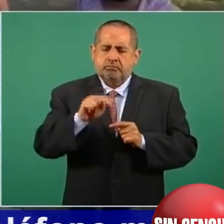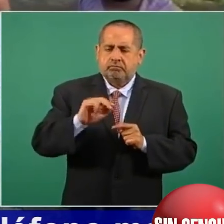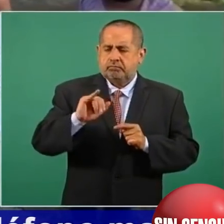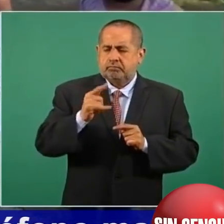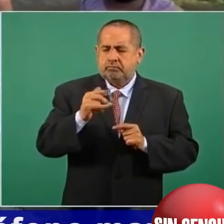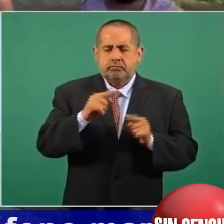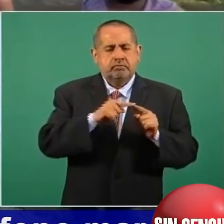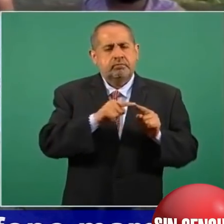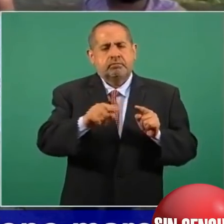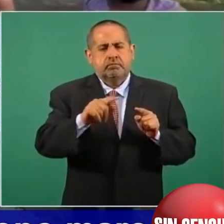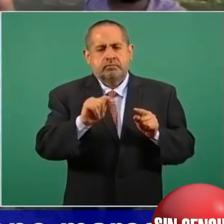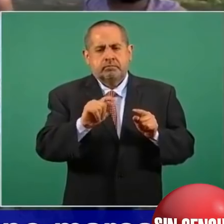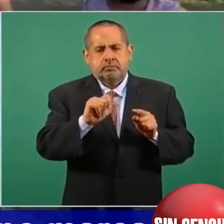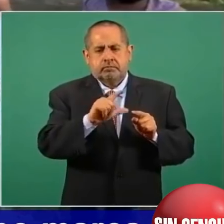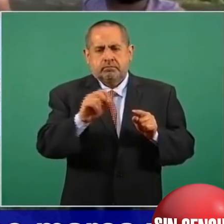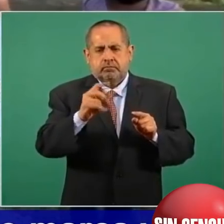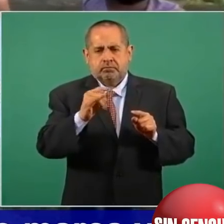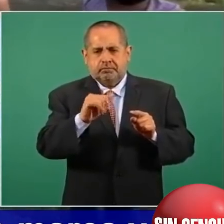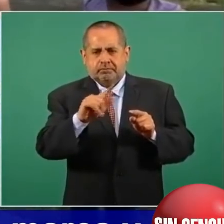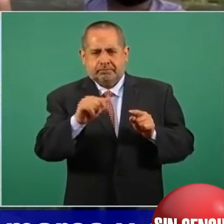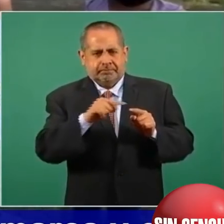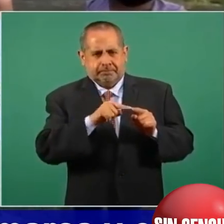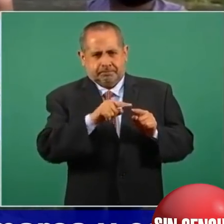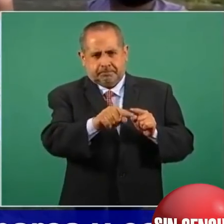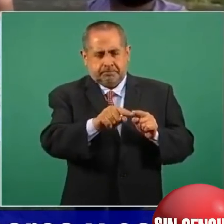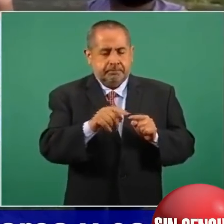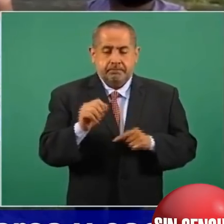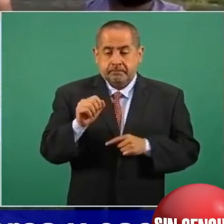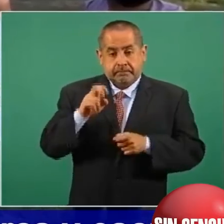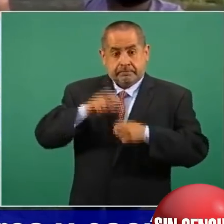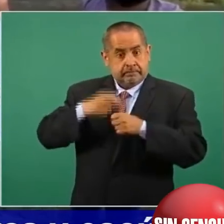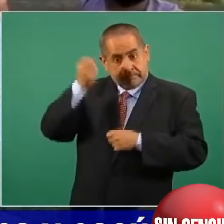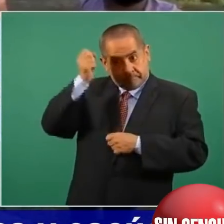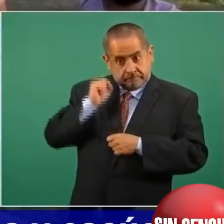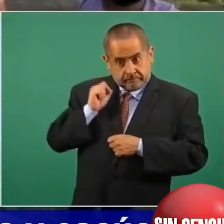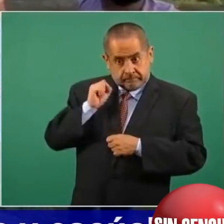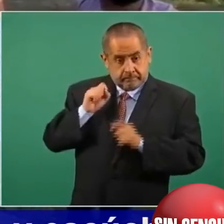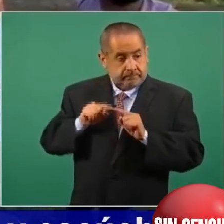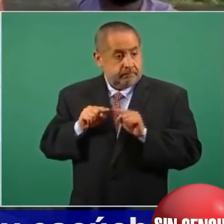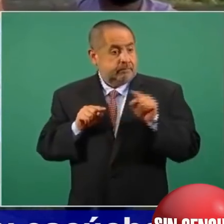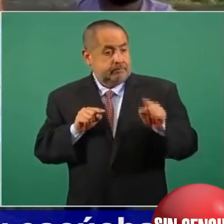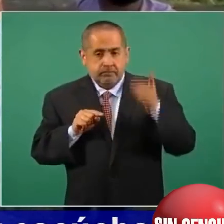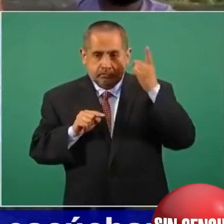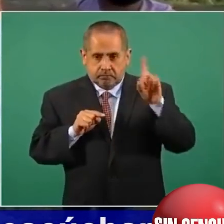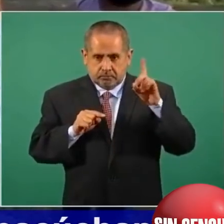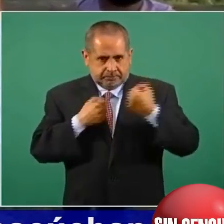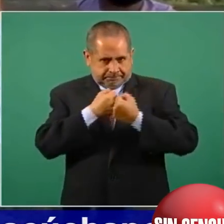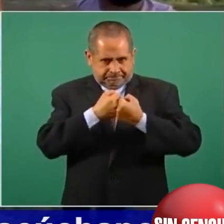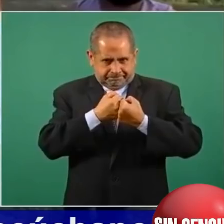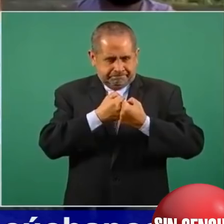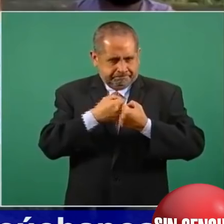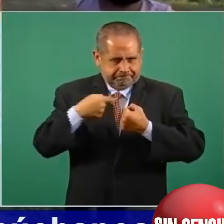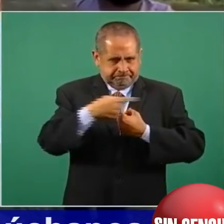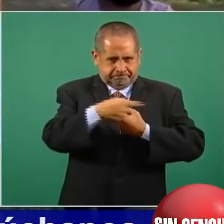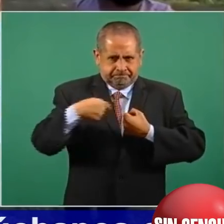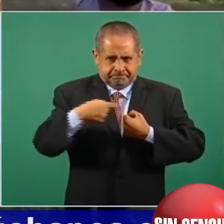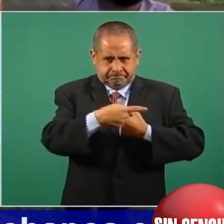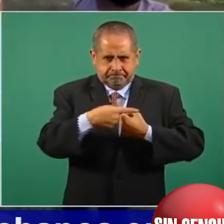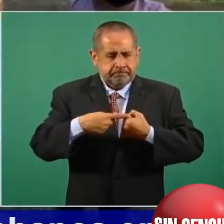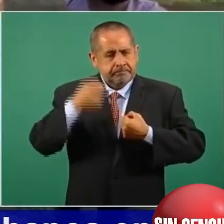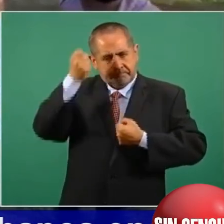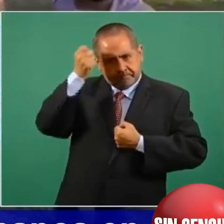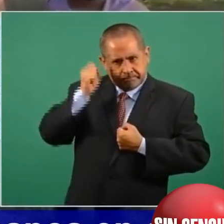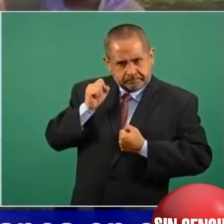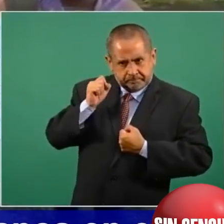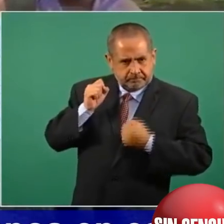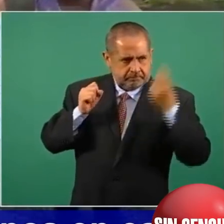a Tayoltita. San Ignacio es Sinaloa, Tayoltita es Durango. Estamos en los límites de Sinaloa